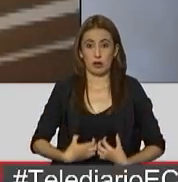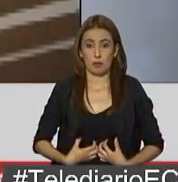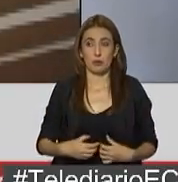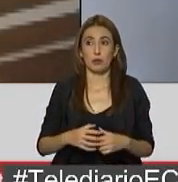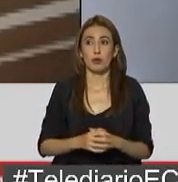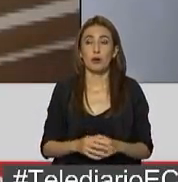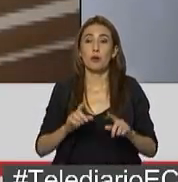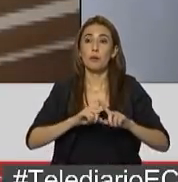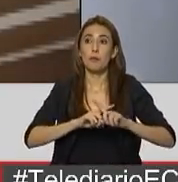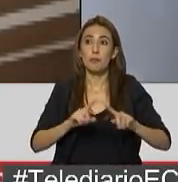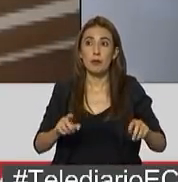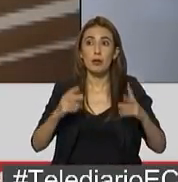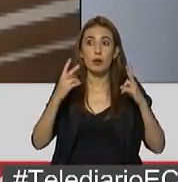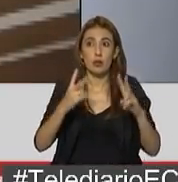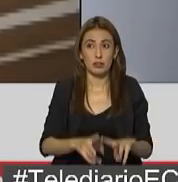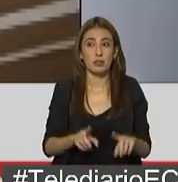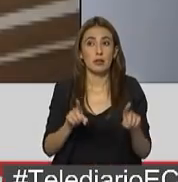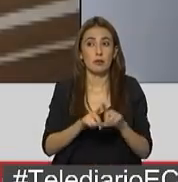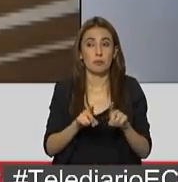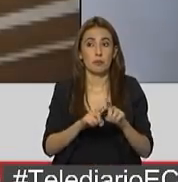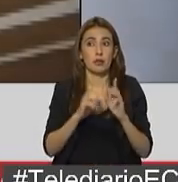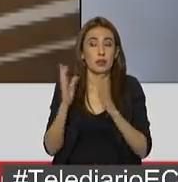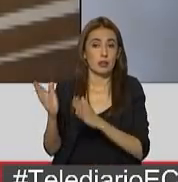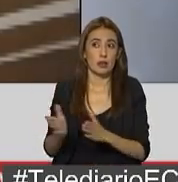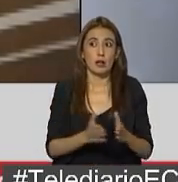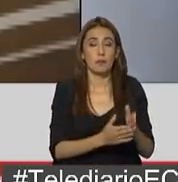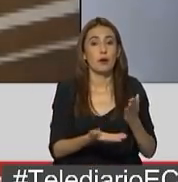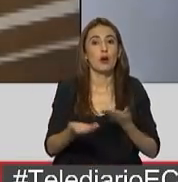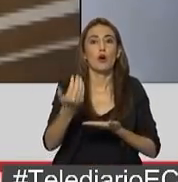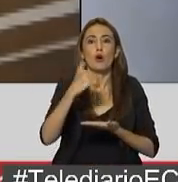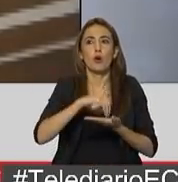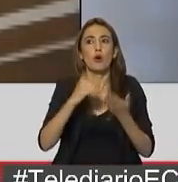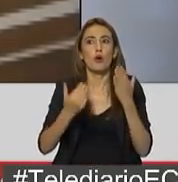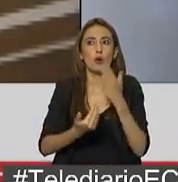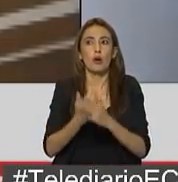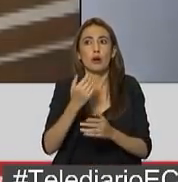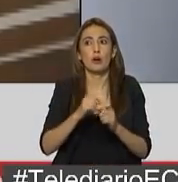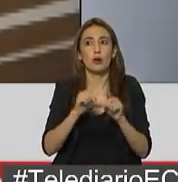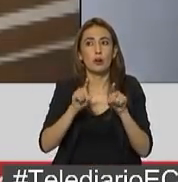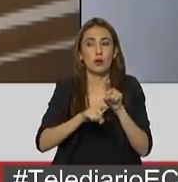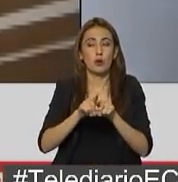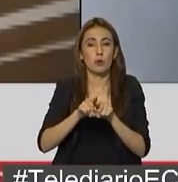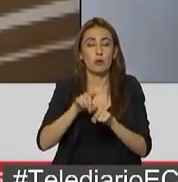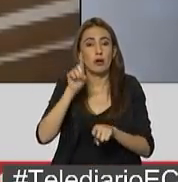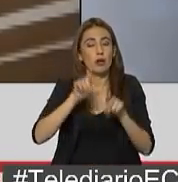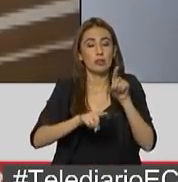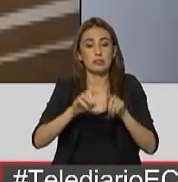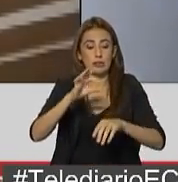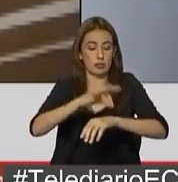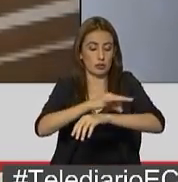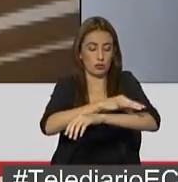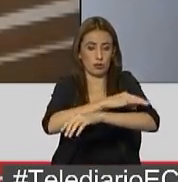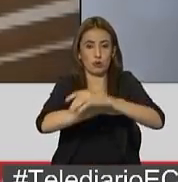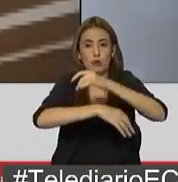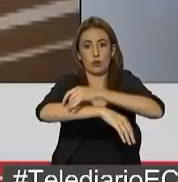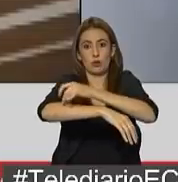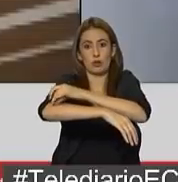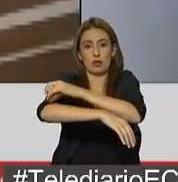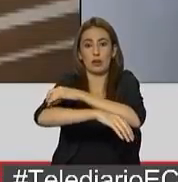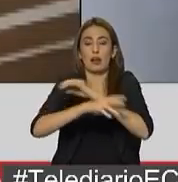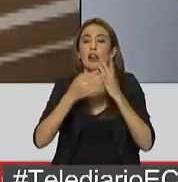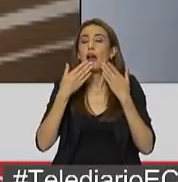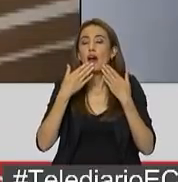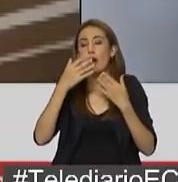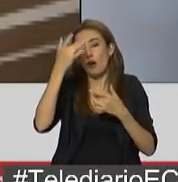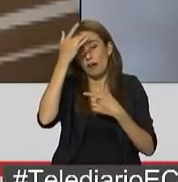Sin embargo, también hay otras enfermedades que pueden reemerger por el mismo tema de coberturas y allí no solamente es el sarampión, sino también está la difteria,